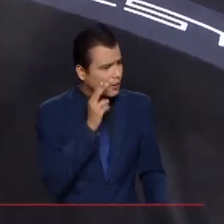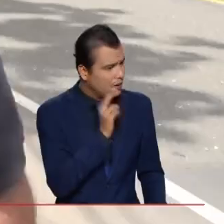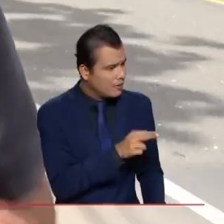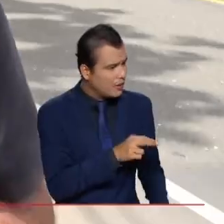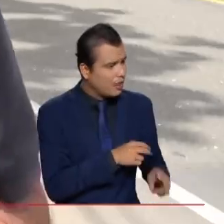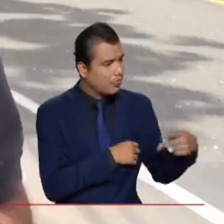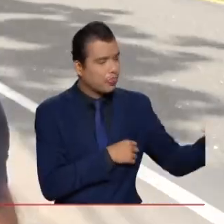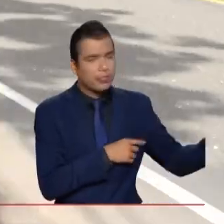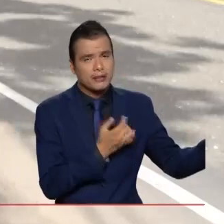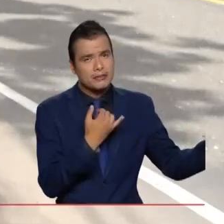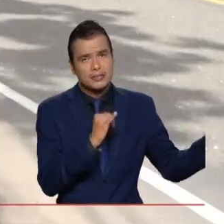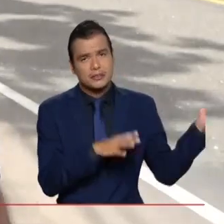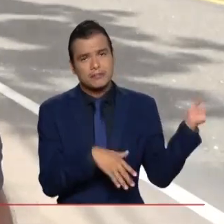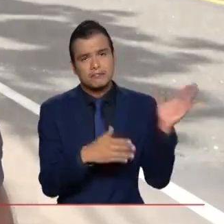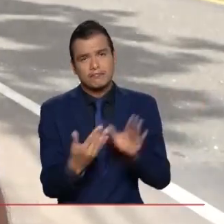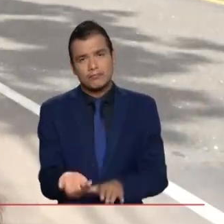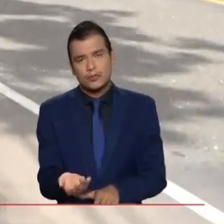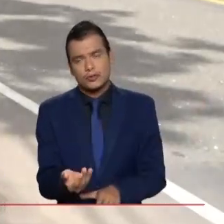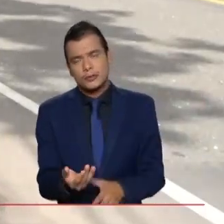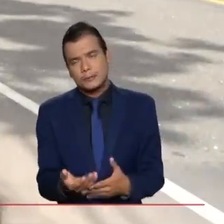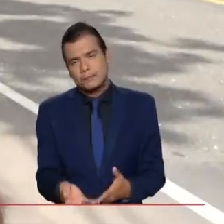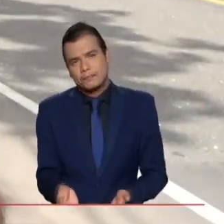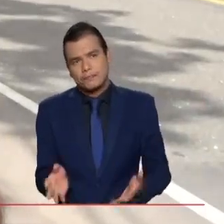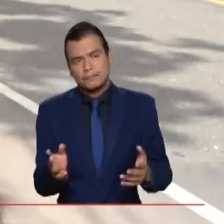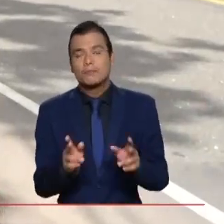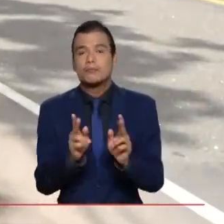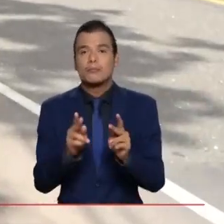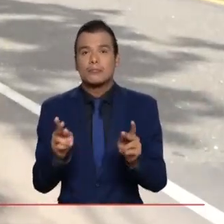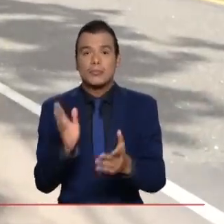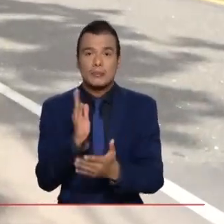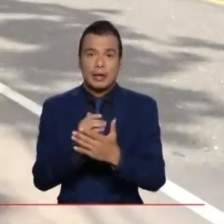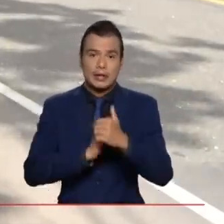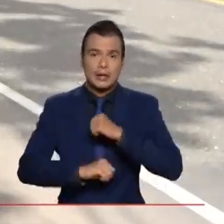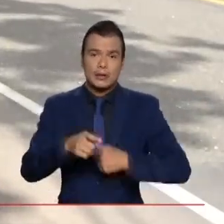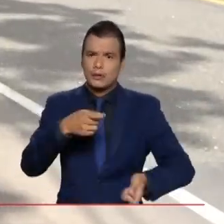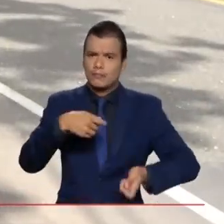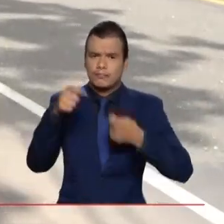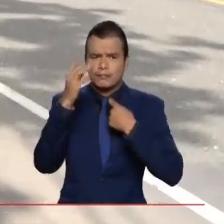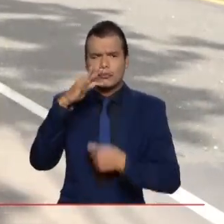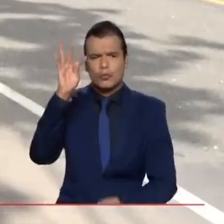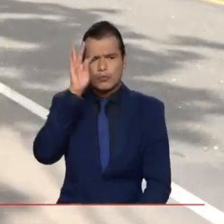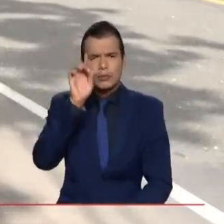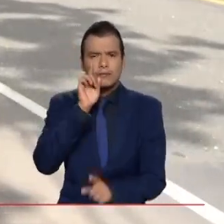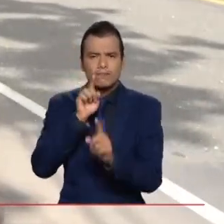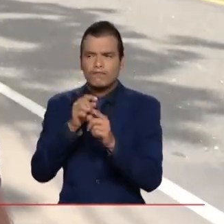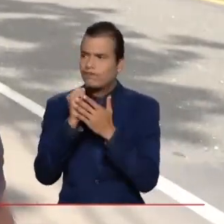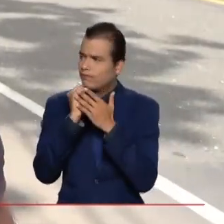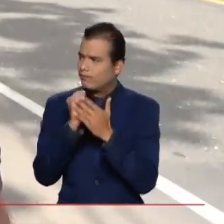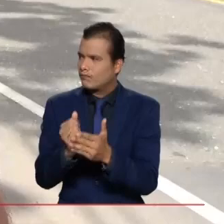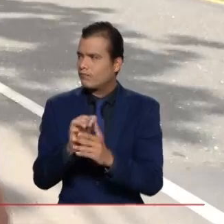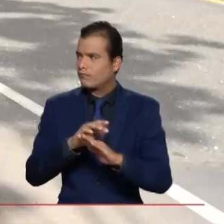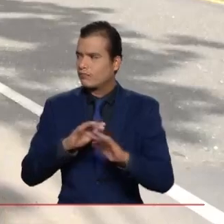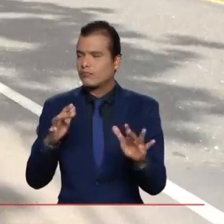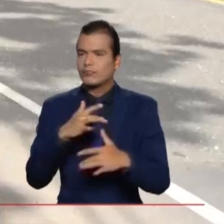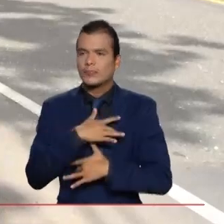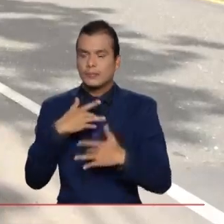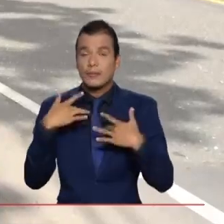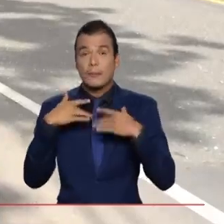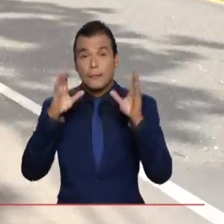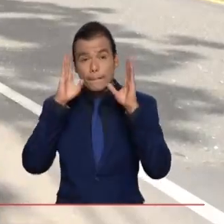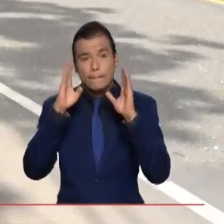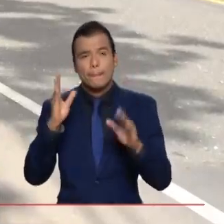tirado. Miren, algunos de los turistas fueron trasladados a un centro asistencial para recibir atención médica,